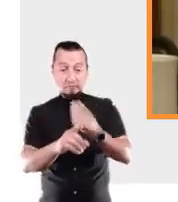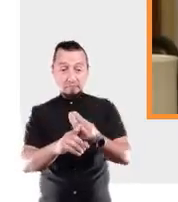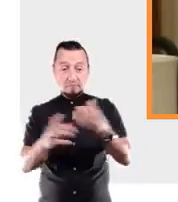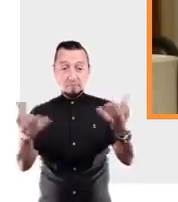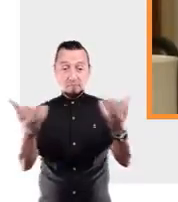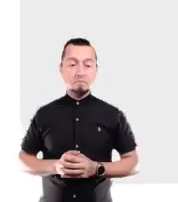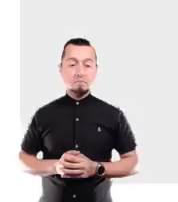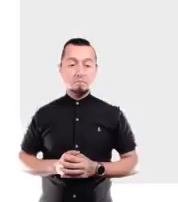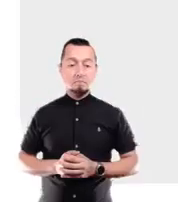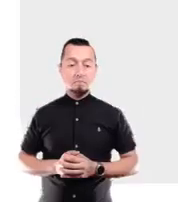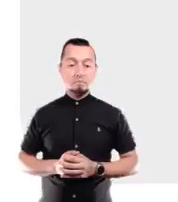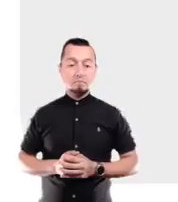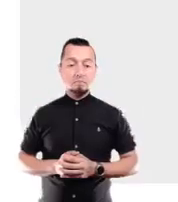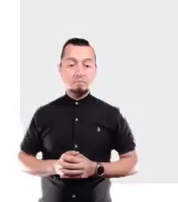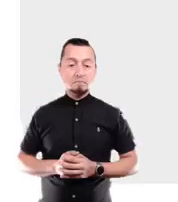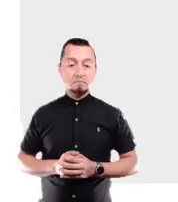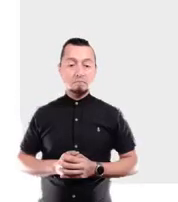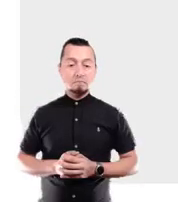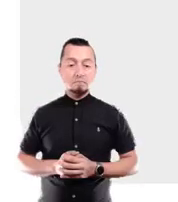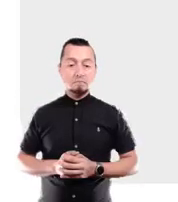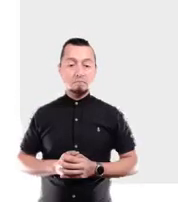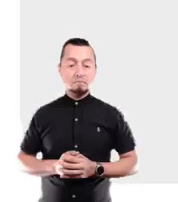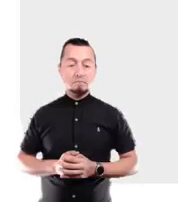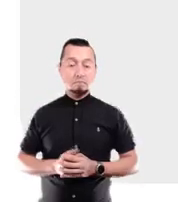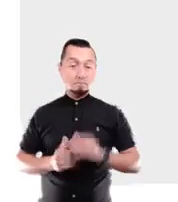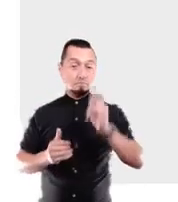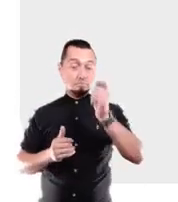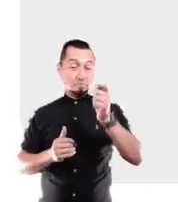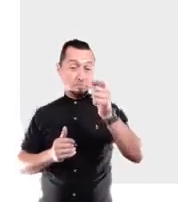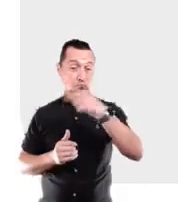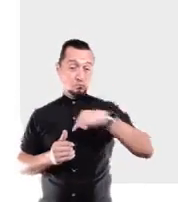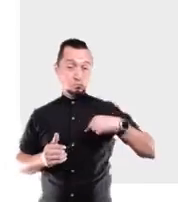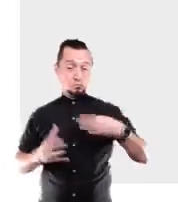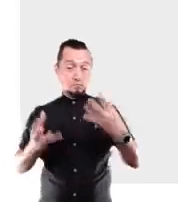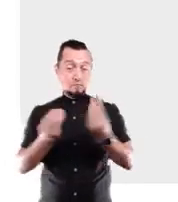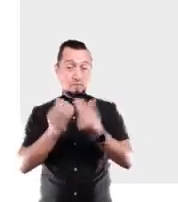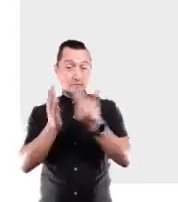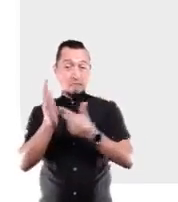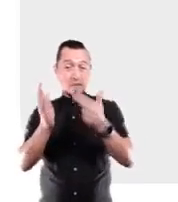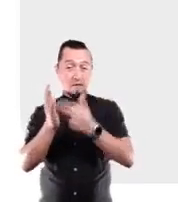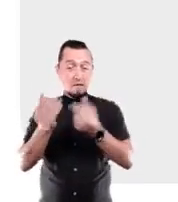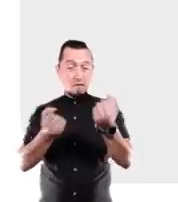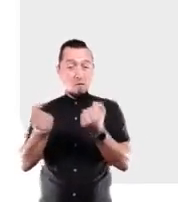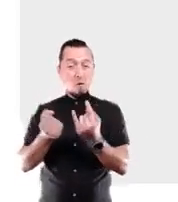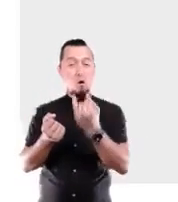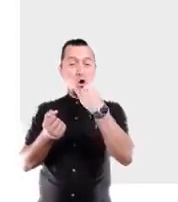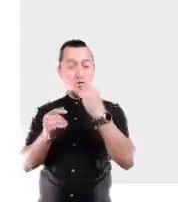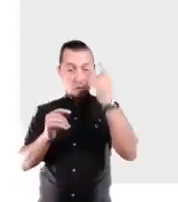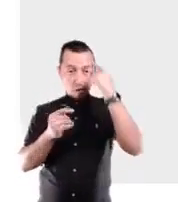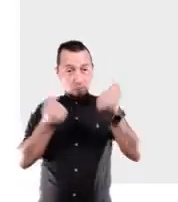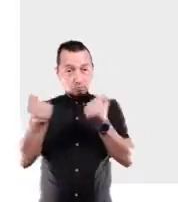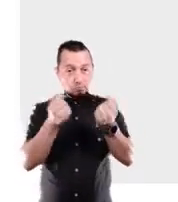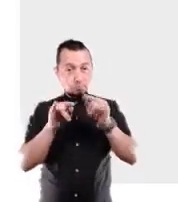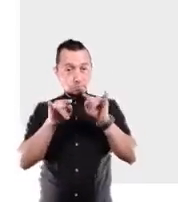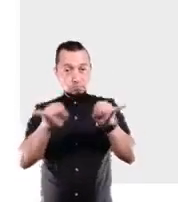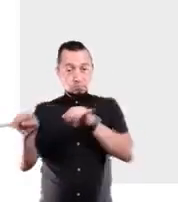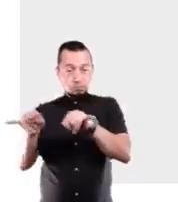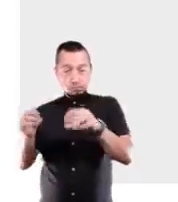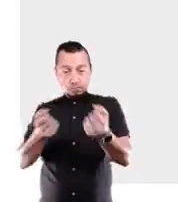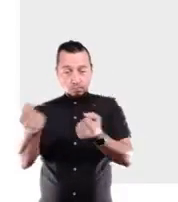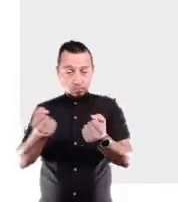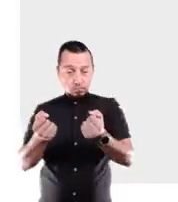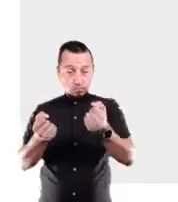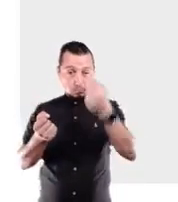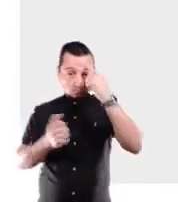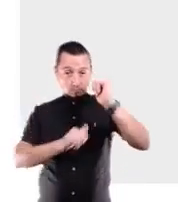las estaciones. Por lo que corresponde a talleres y cocheras, se han iniciado trabajos en las cimentaciones para el